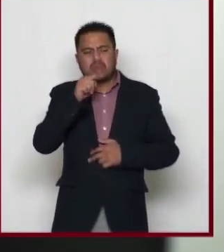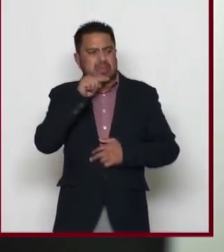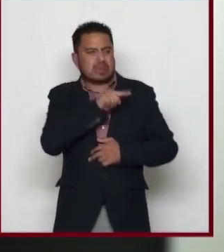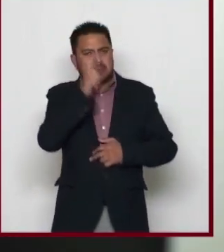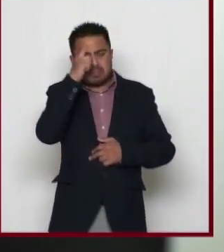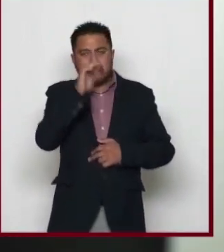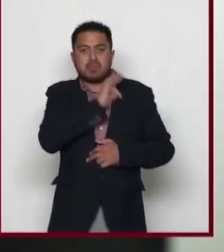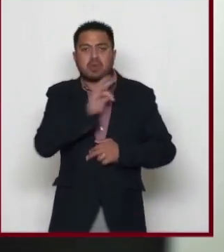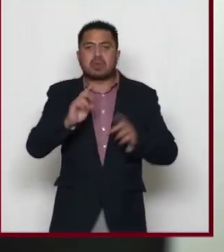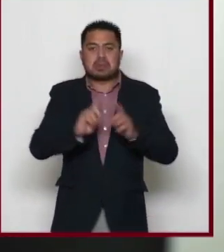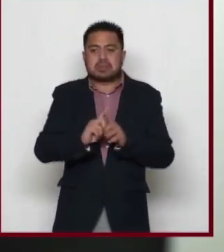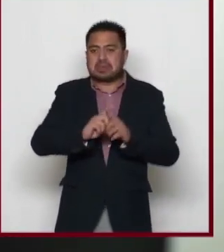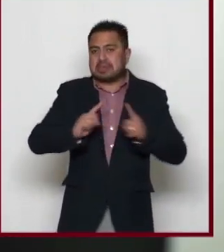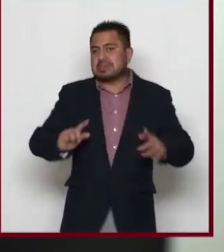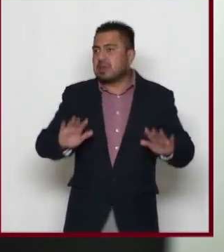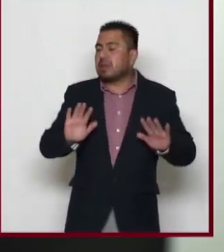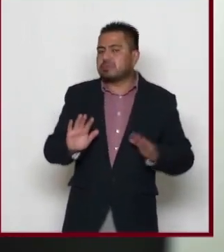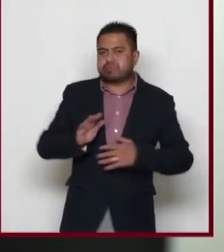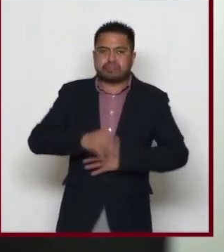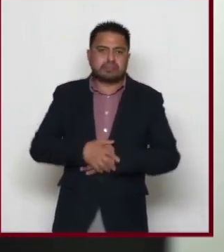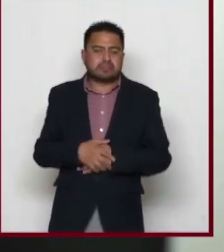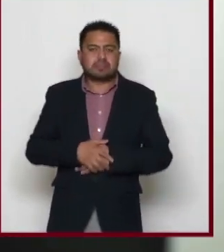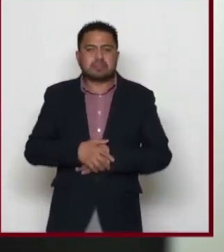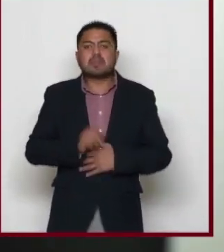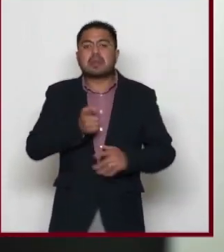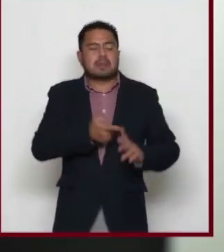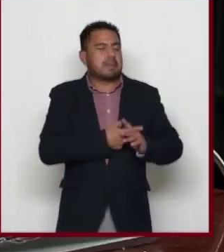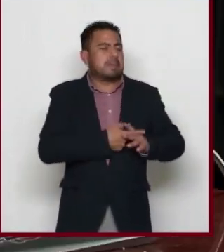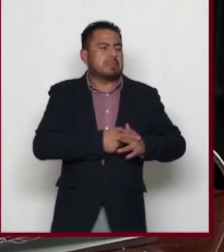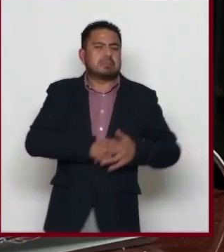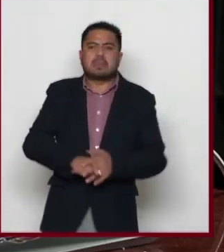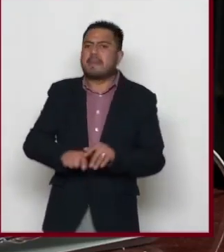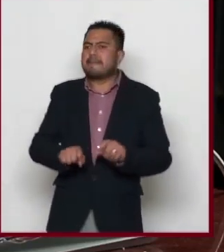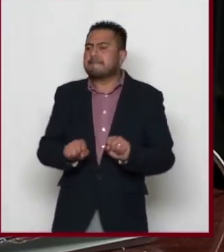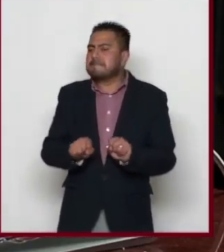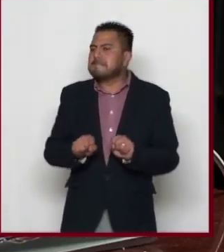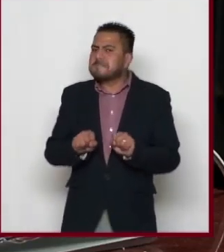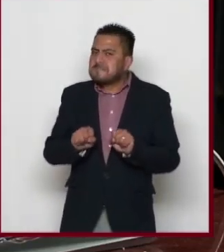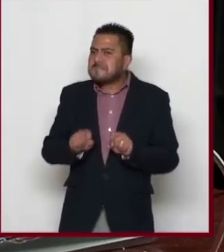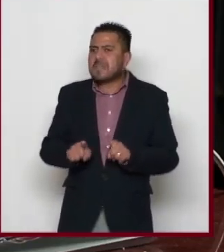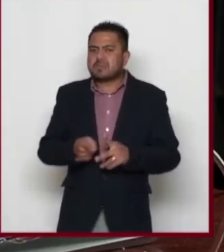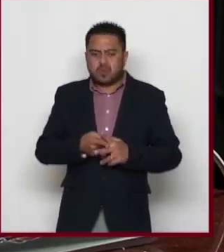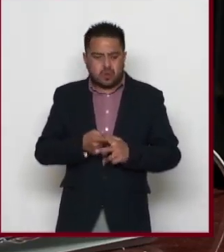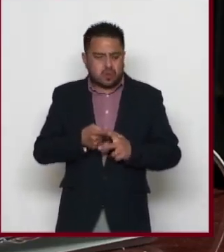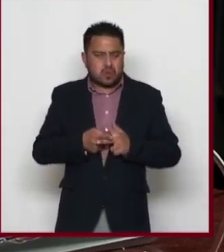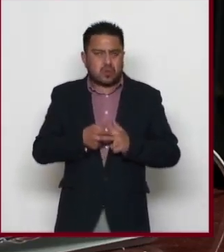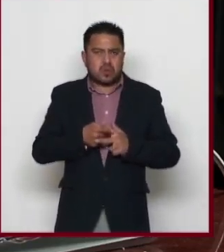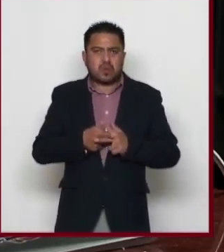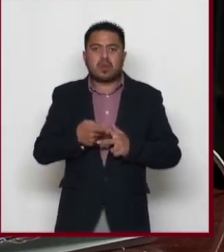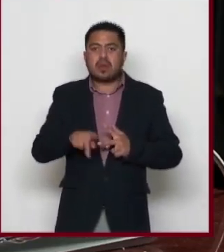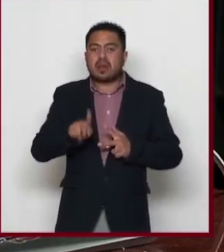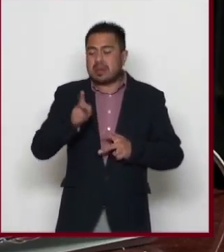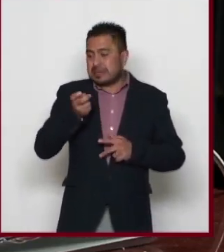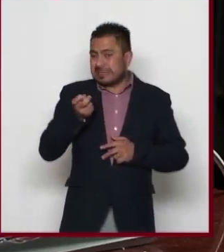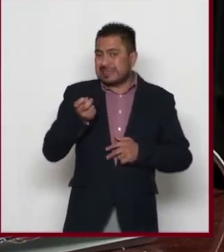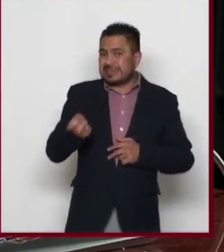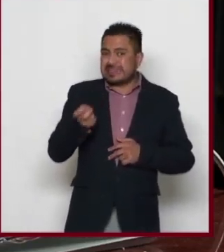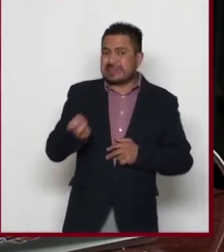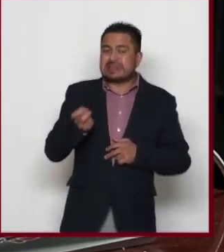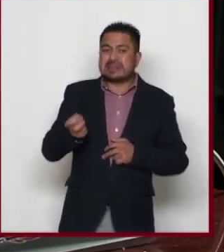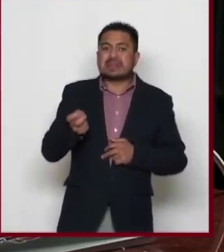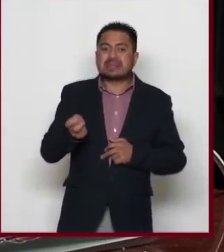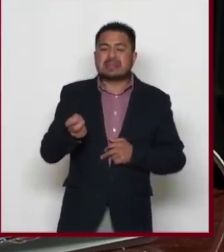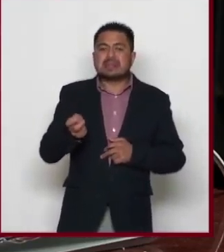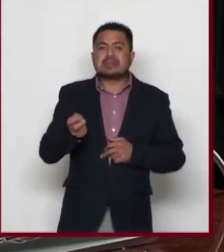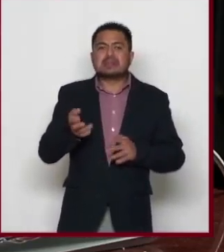de matemáticas se utilizaría él para desarrollarlo? Bueno, en principio el mismo